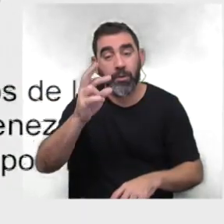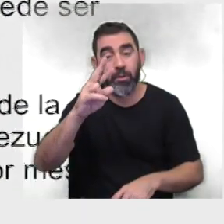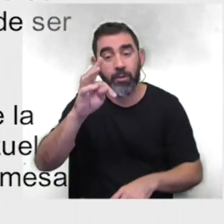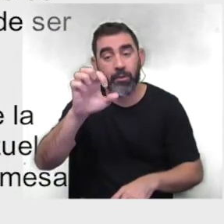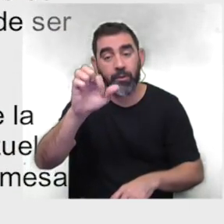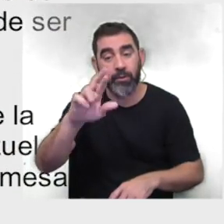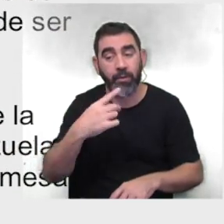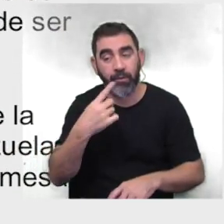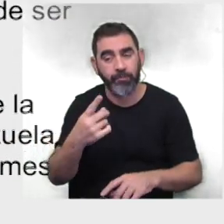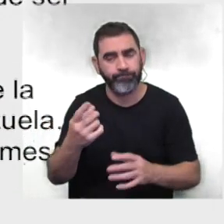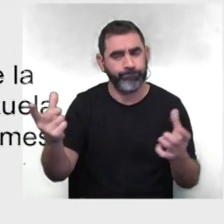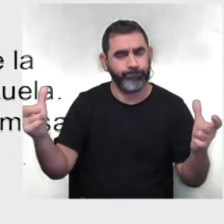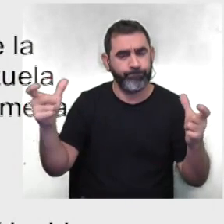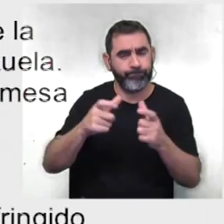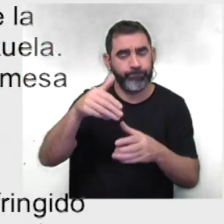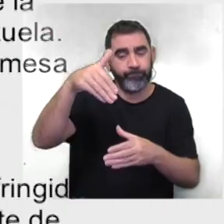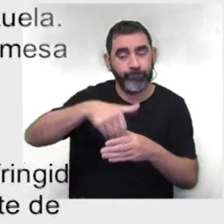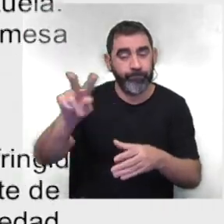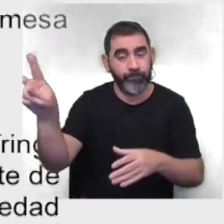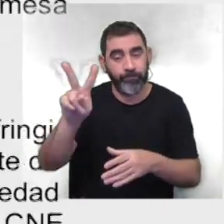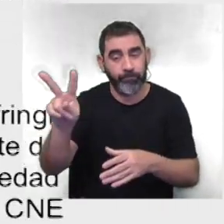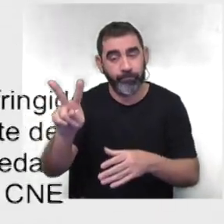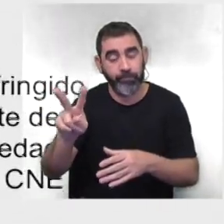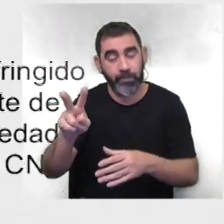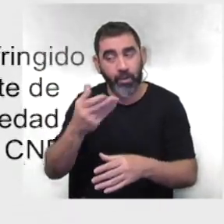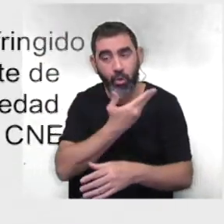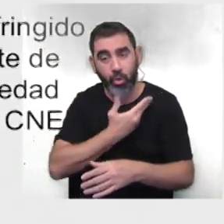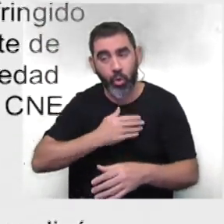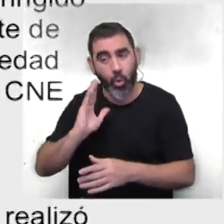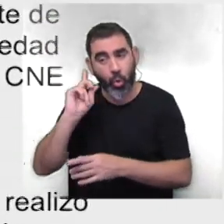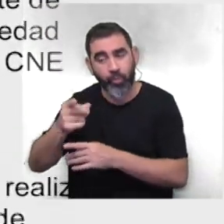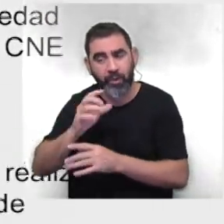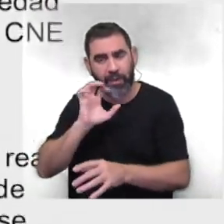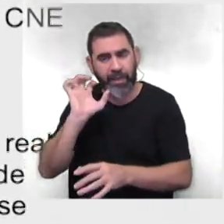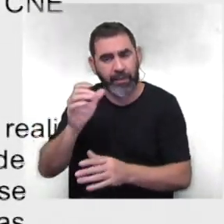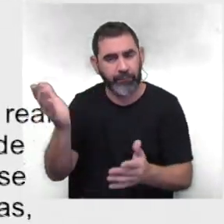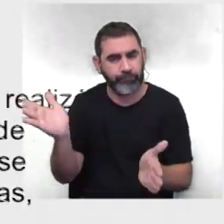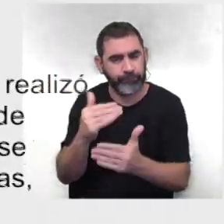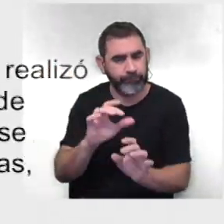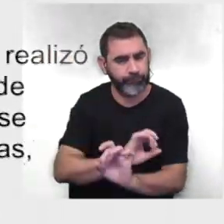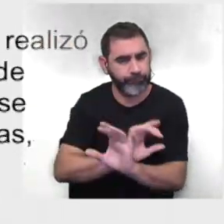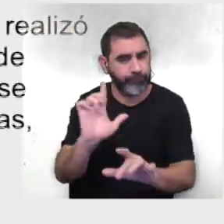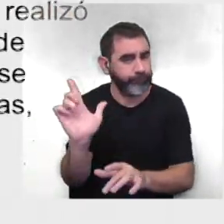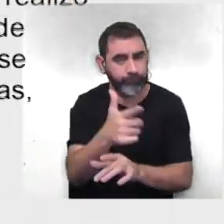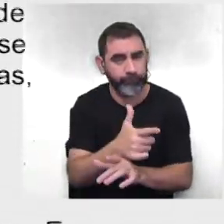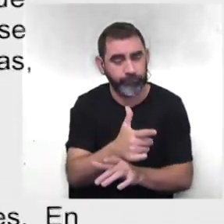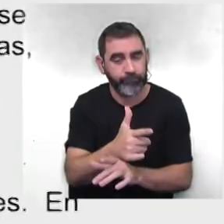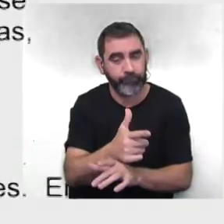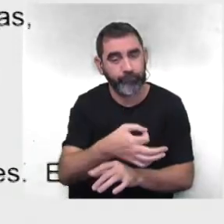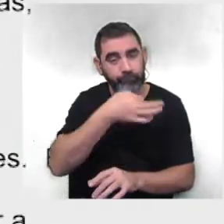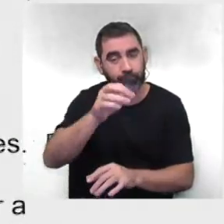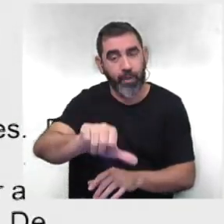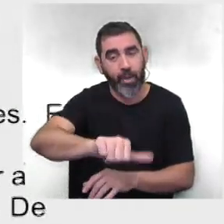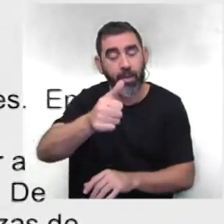la parcialidad del Consejo Nacional electoral a favor del oficialismo y criticó su ausencia de transparencia al proclamar